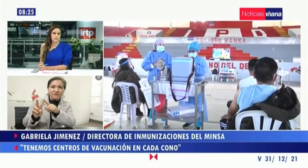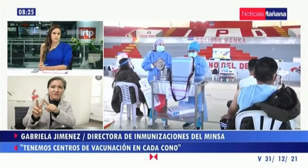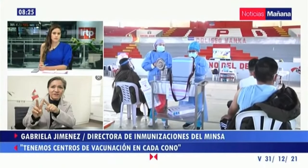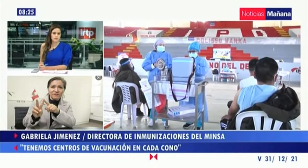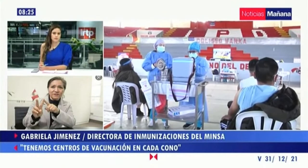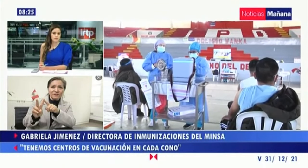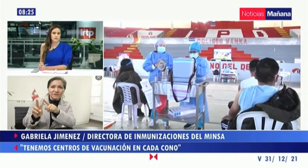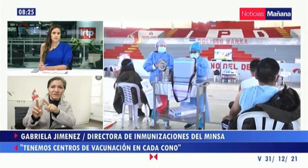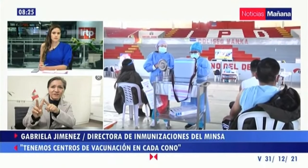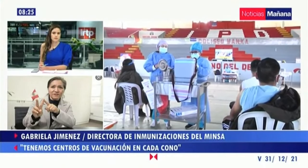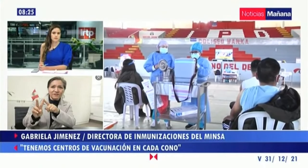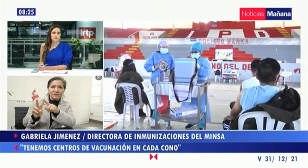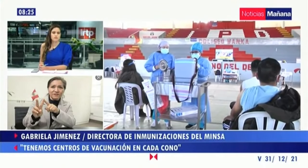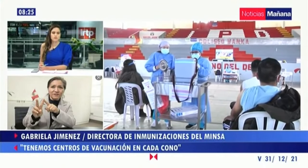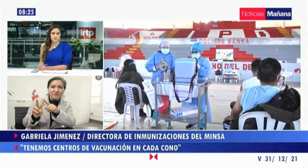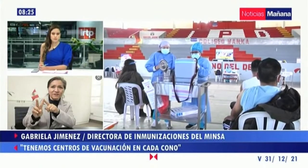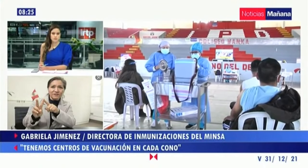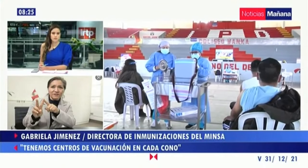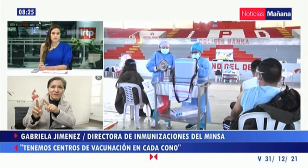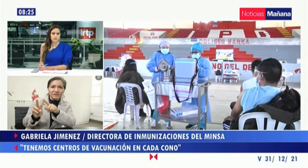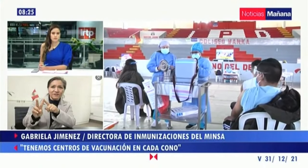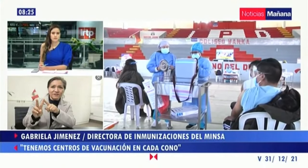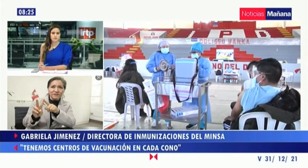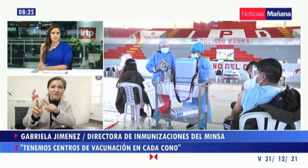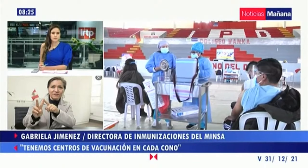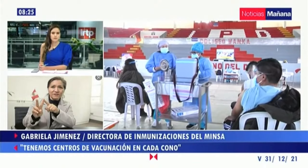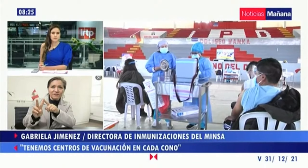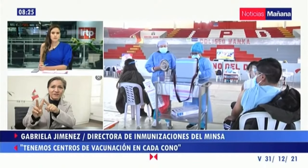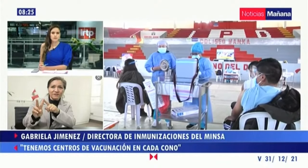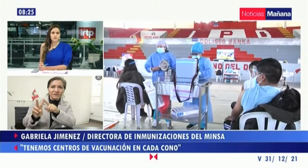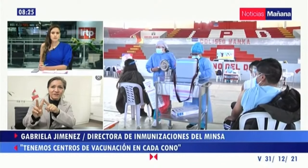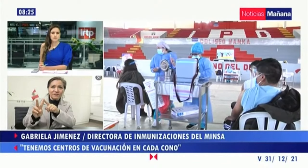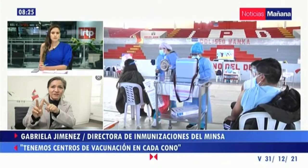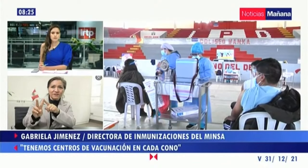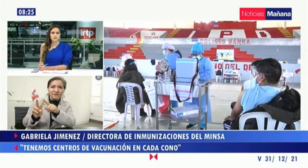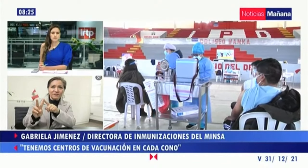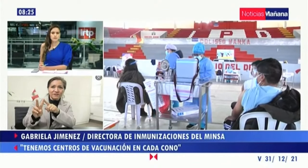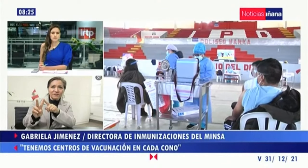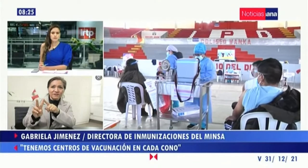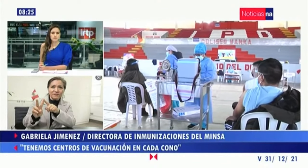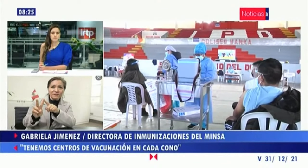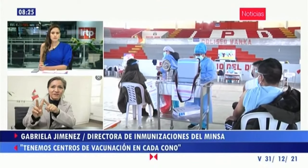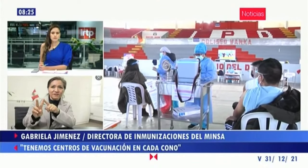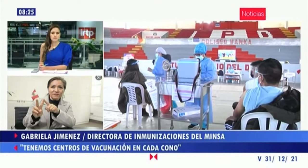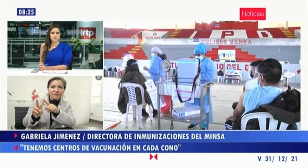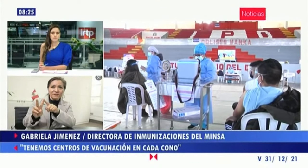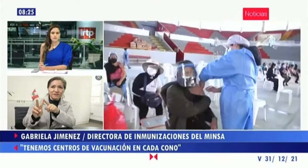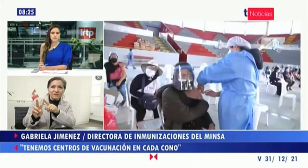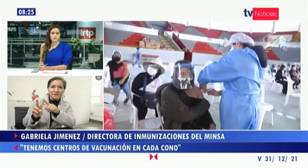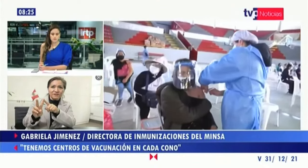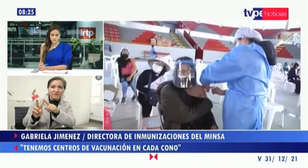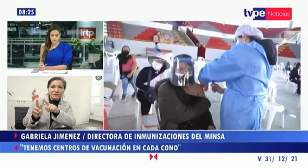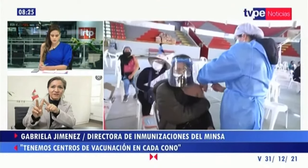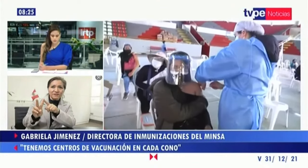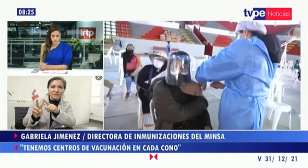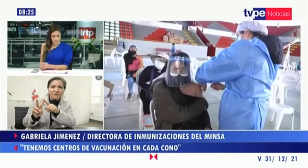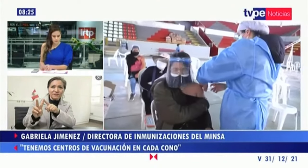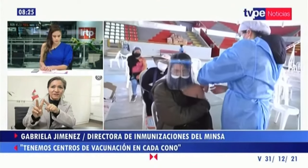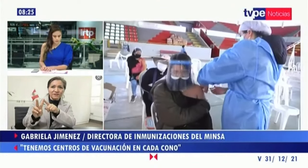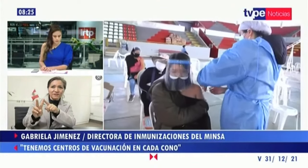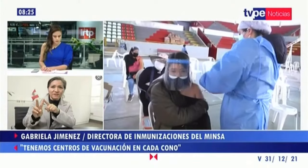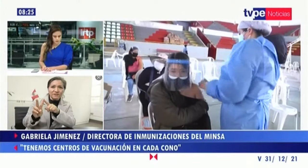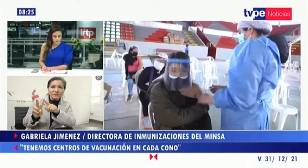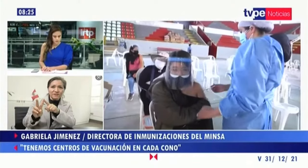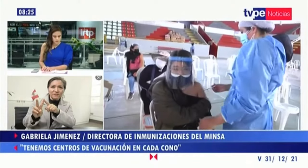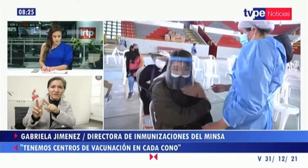país, las hemos estado empleando. Entonces, en este momento, la disponibilidad de vacunas que tenemos, todas están dentro del tiempo que